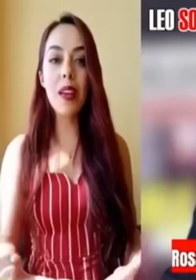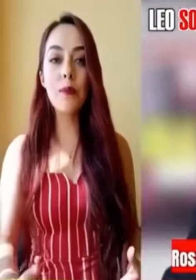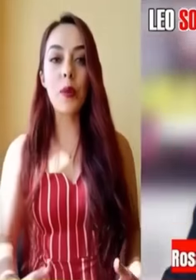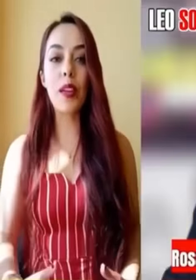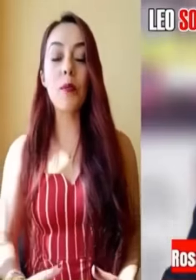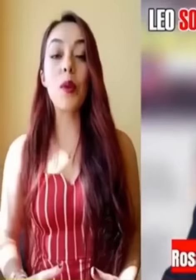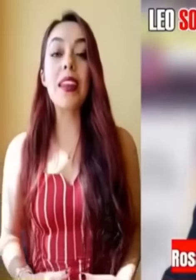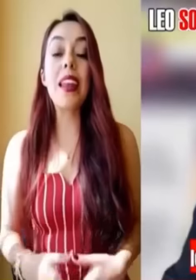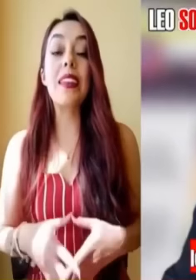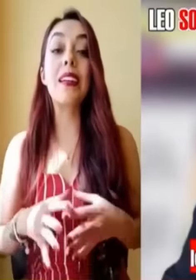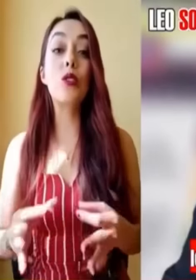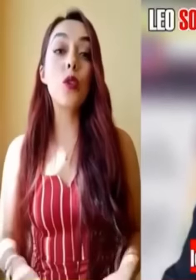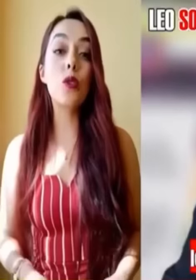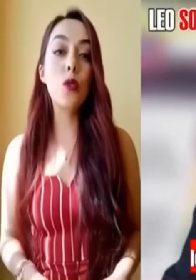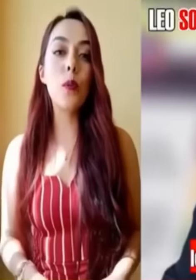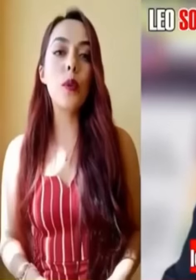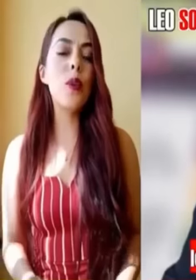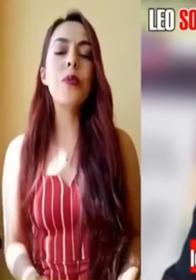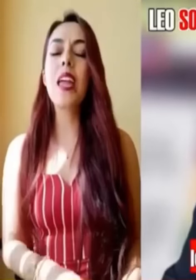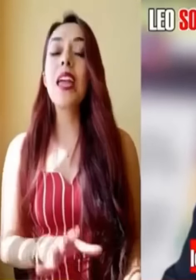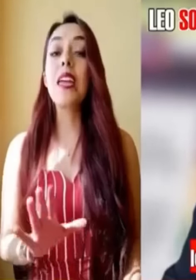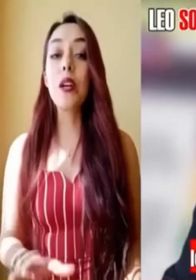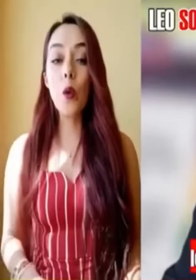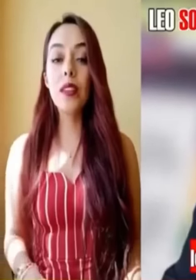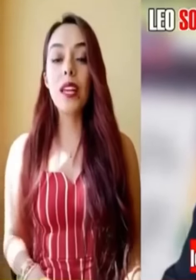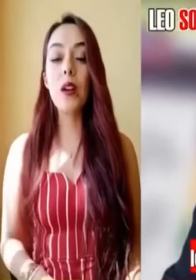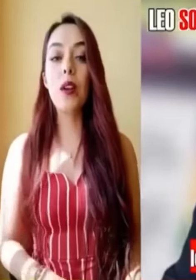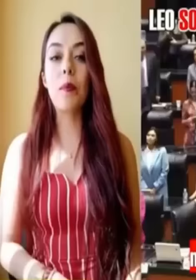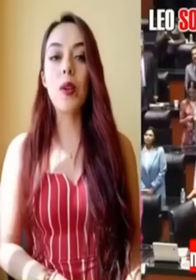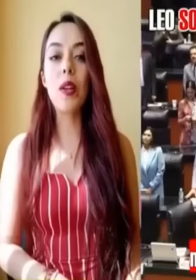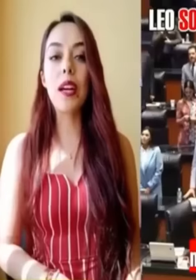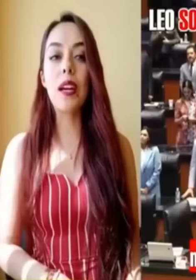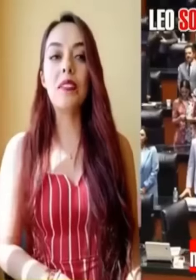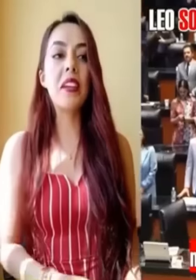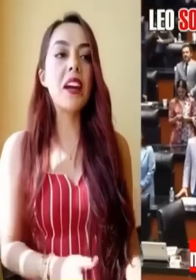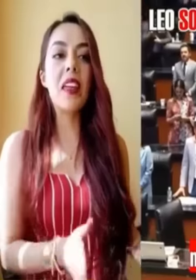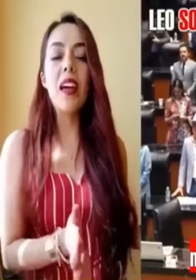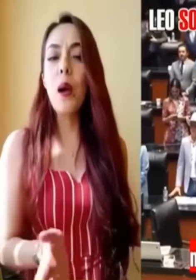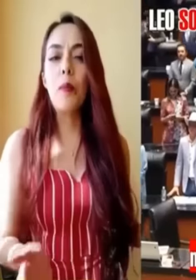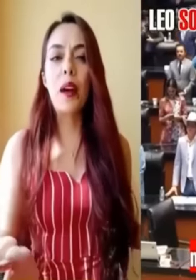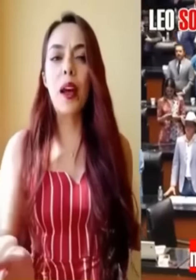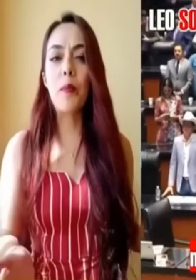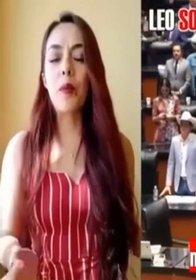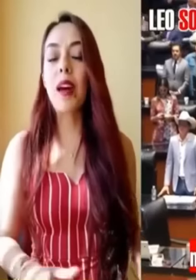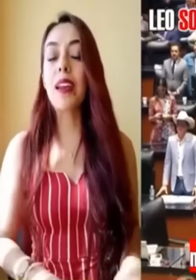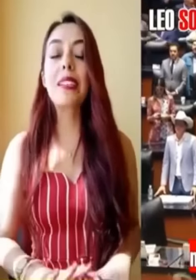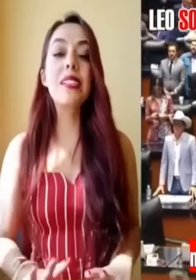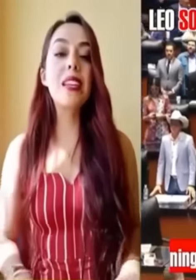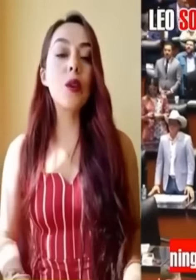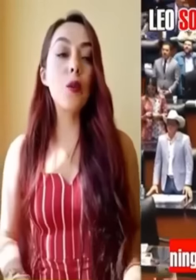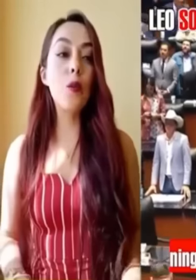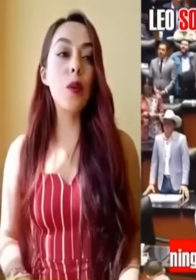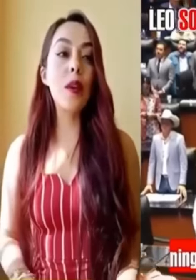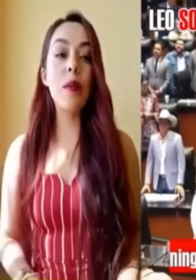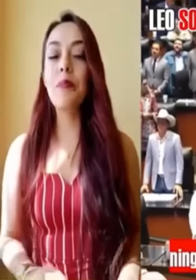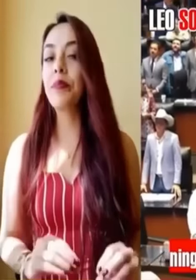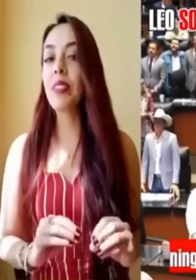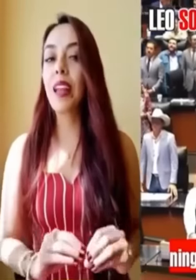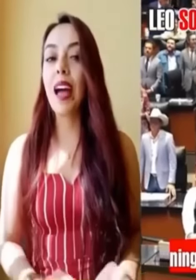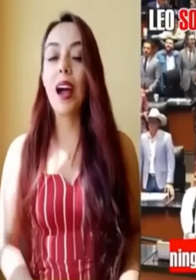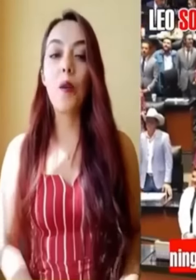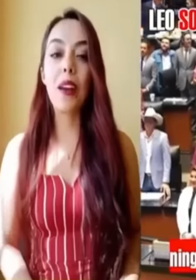aún más porque Morena le da todo su apoyo y cuenta con la mayoría calificada para aprobar sin ningún